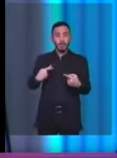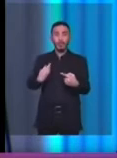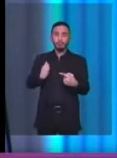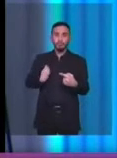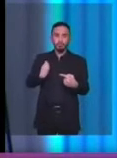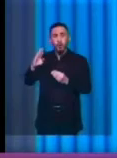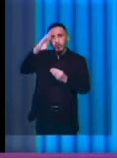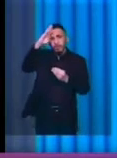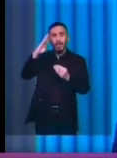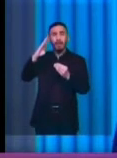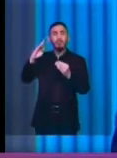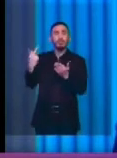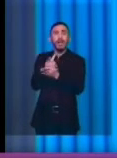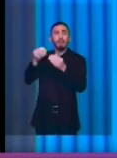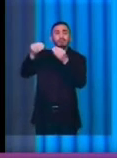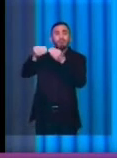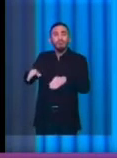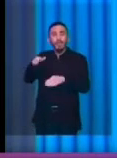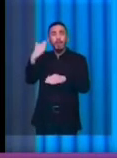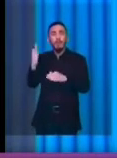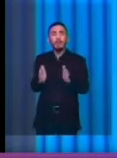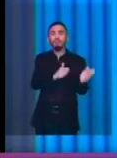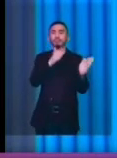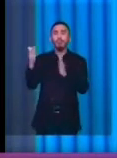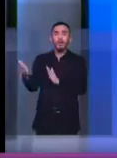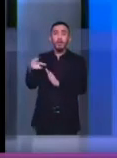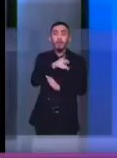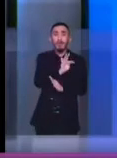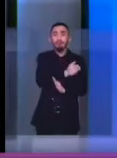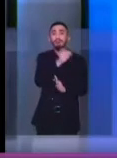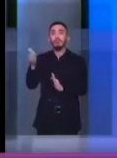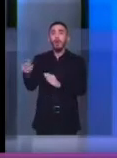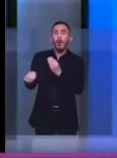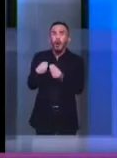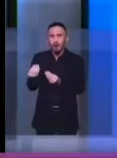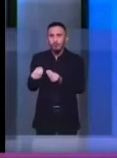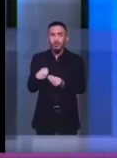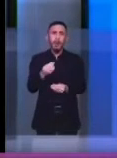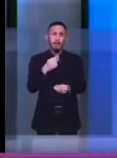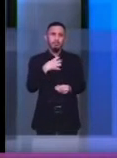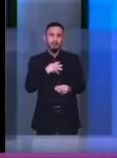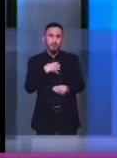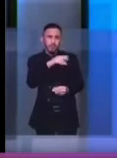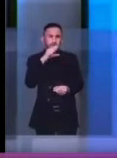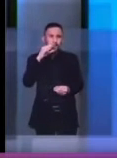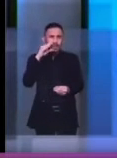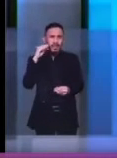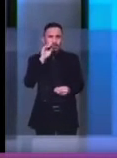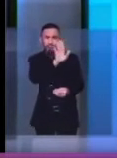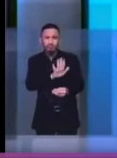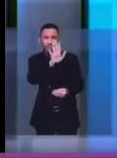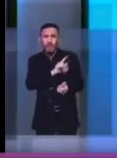argentinos, los chilenos, los uruguayos, los paraguayos, estamos metidos, porque Brasil es nuestro principal comprador de